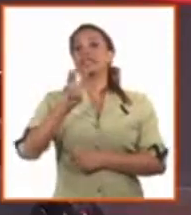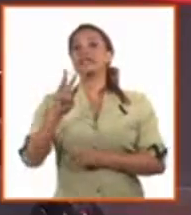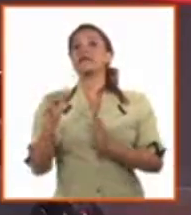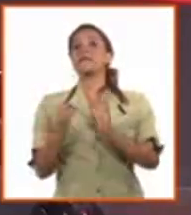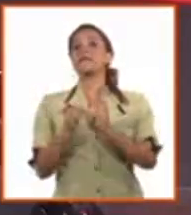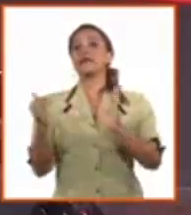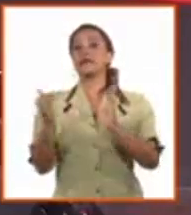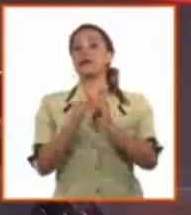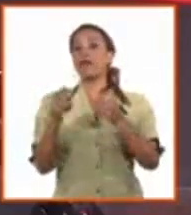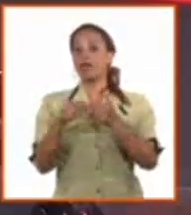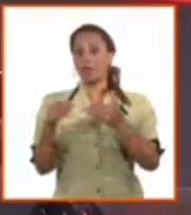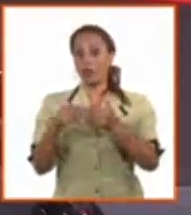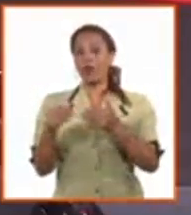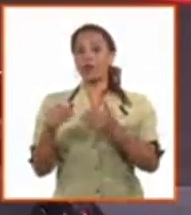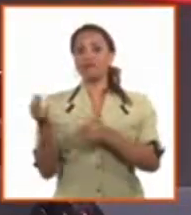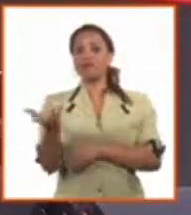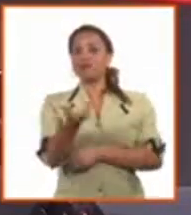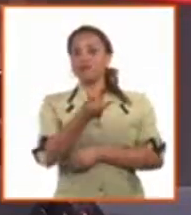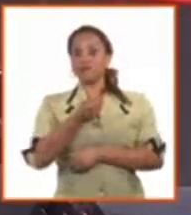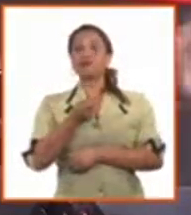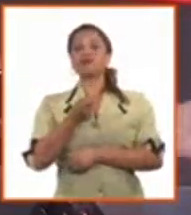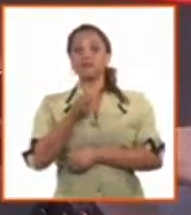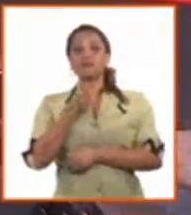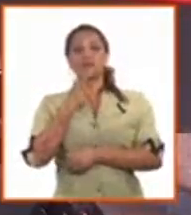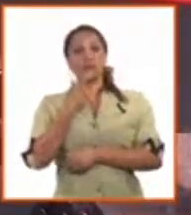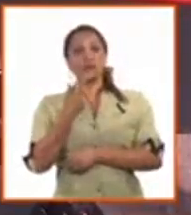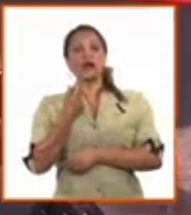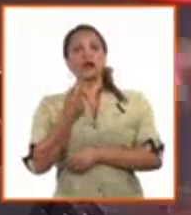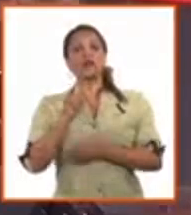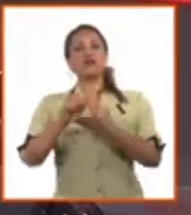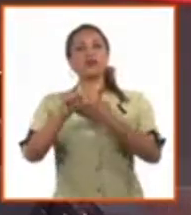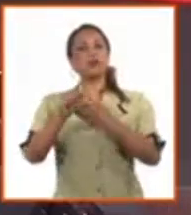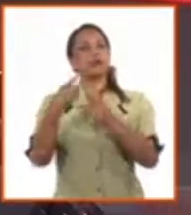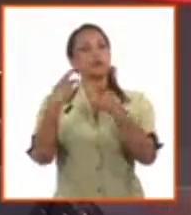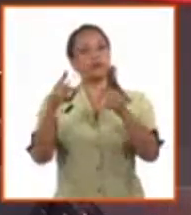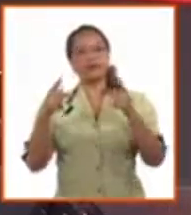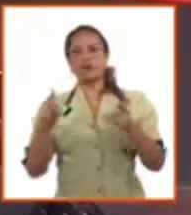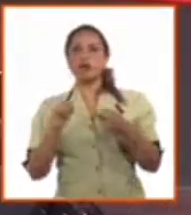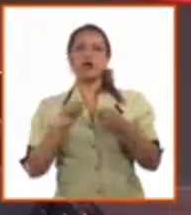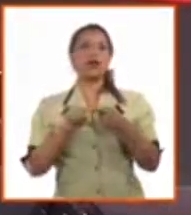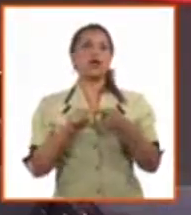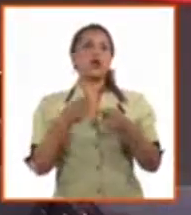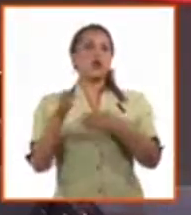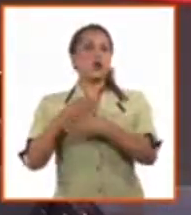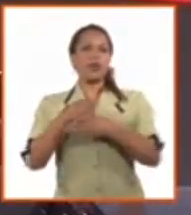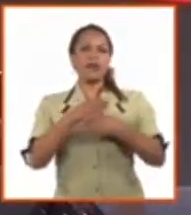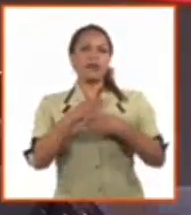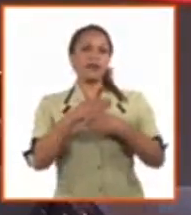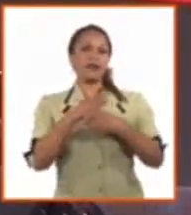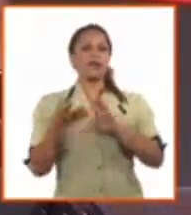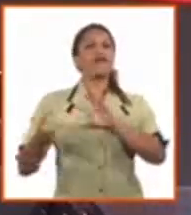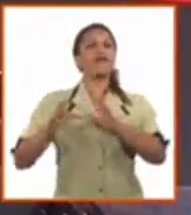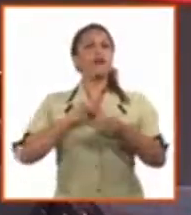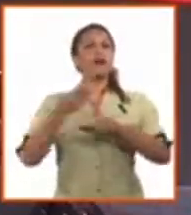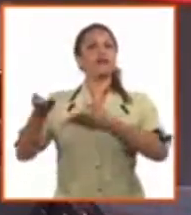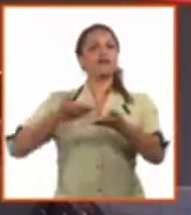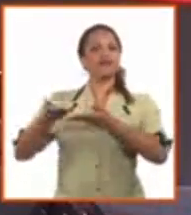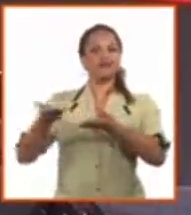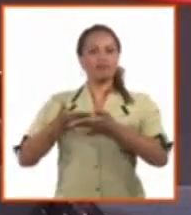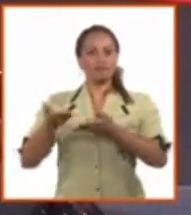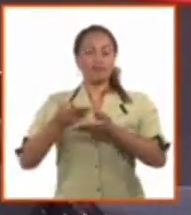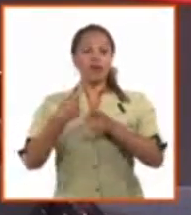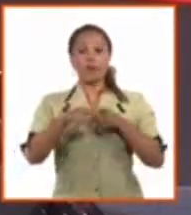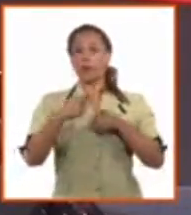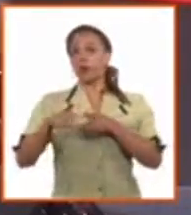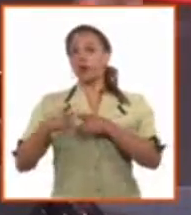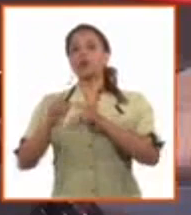113 millones de dólares fueron ya cebos servicios profesionales o determinadas formas de comercialización